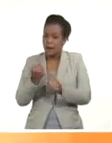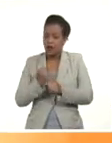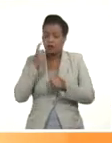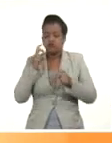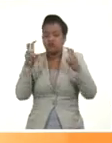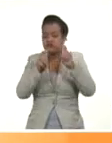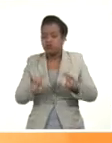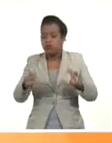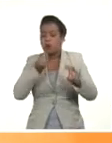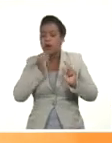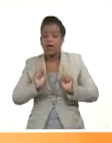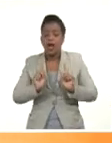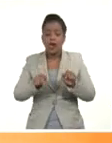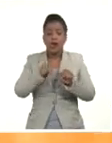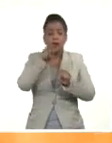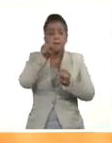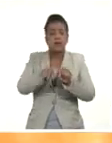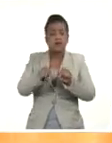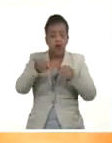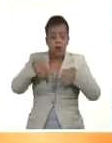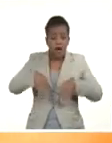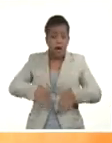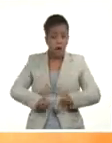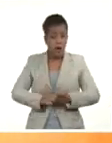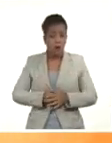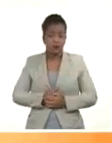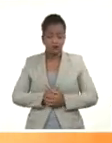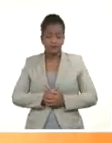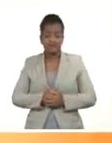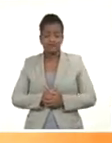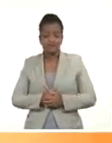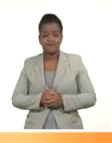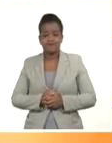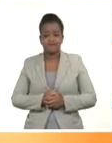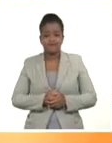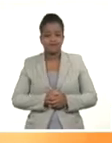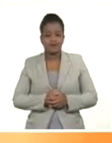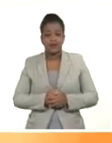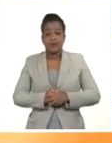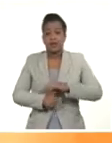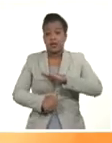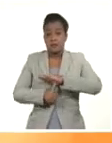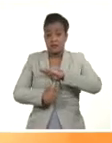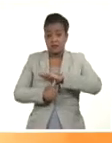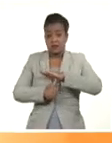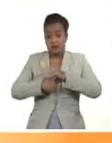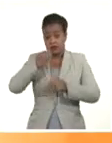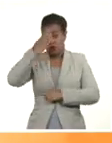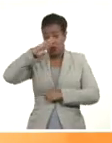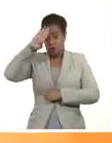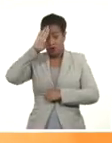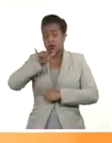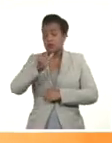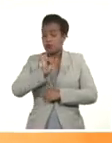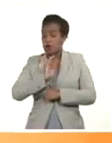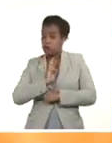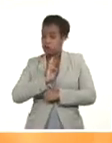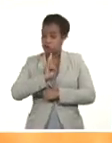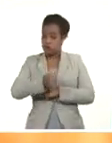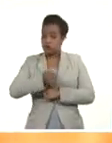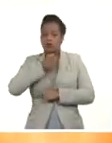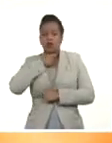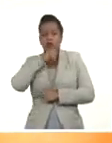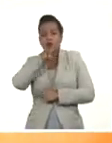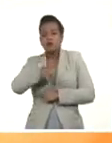posibilidad de encontrar personas bajo los escombros. El presidente de la República indicó además hacer una evaluación de